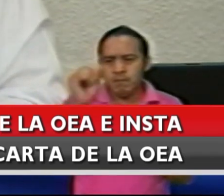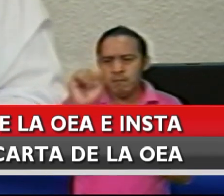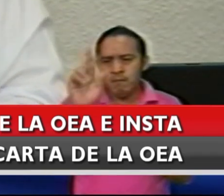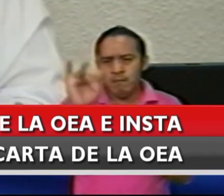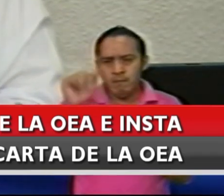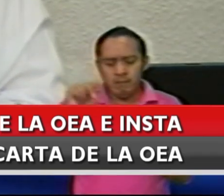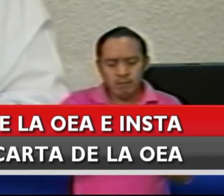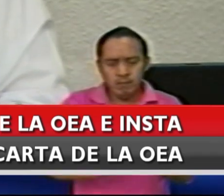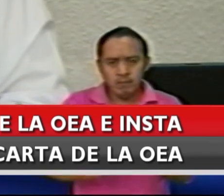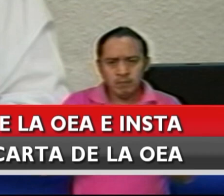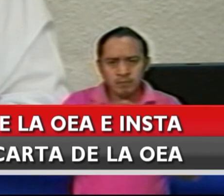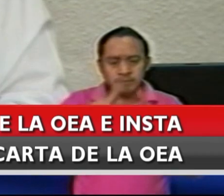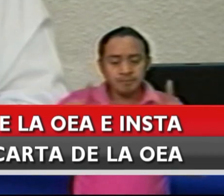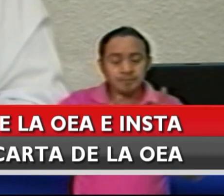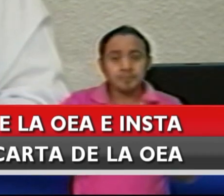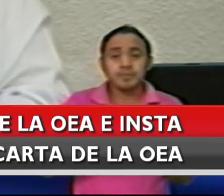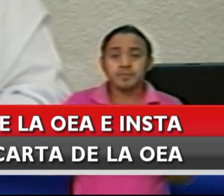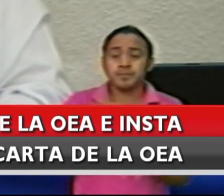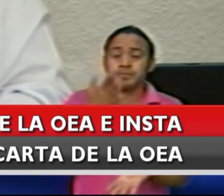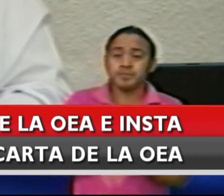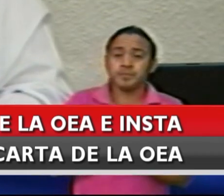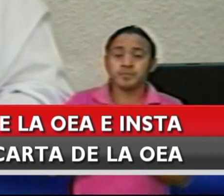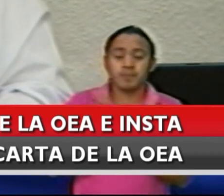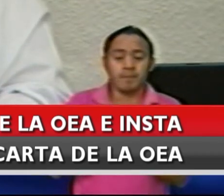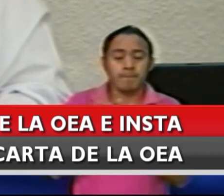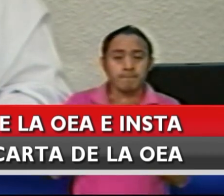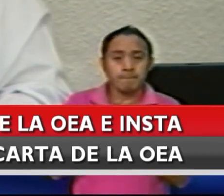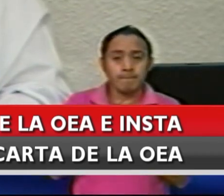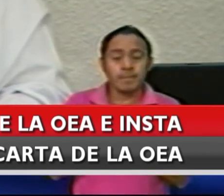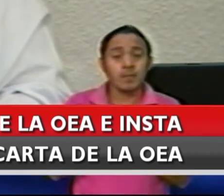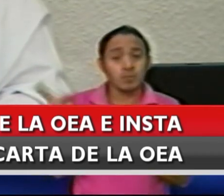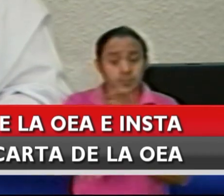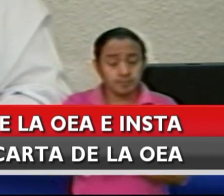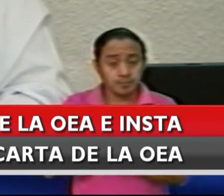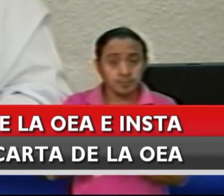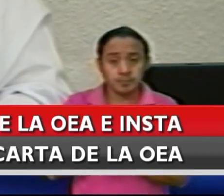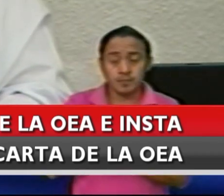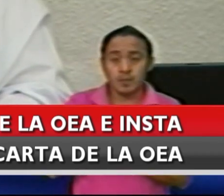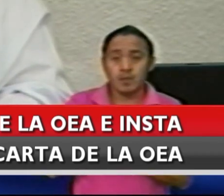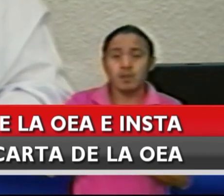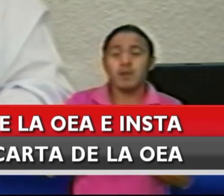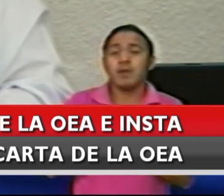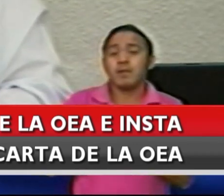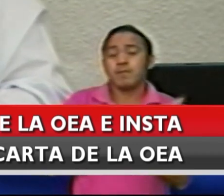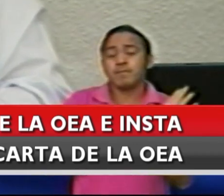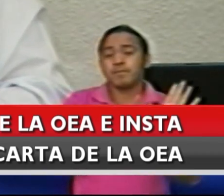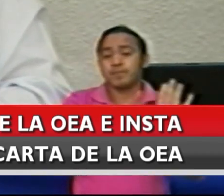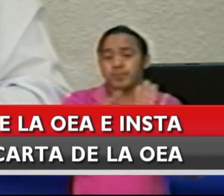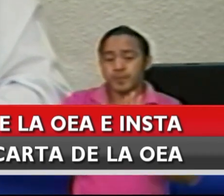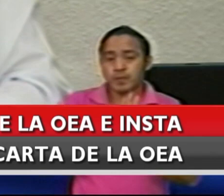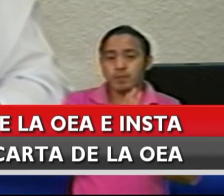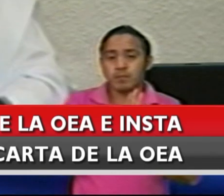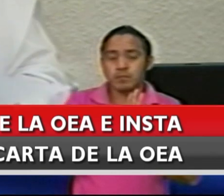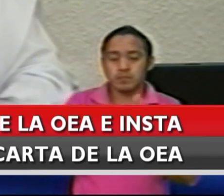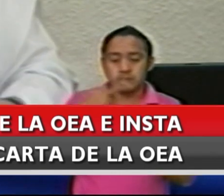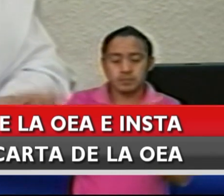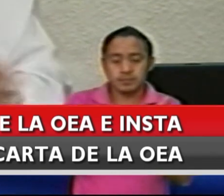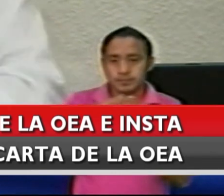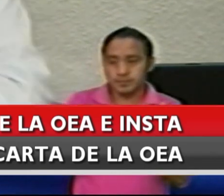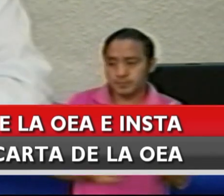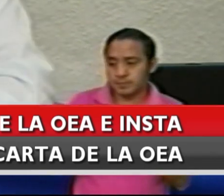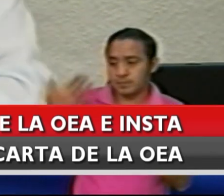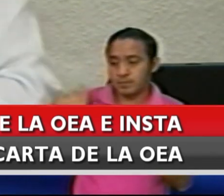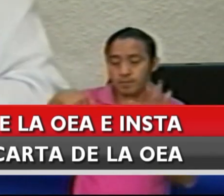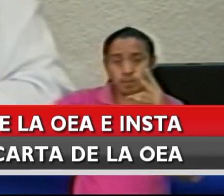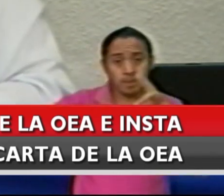y autodeterminación de nuestro pueblo, cuya última acción injerencista fue manifestar que las elecciones generales celebradas